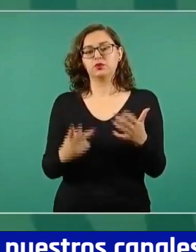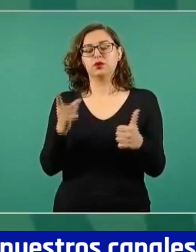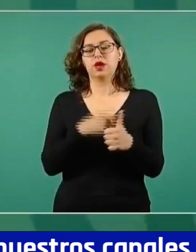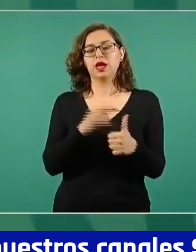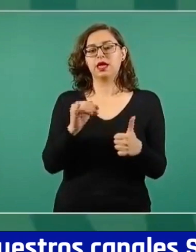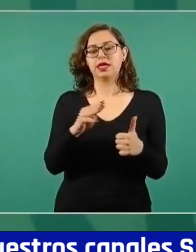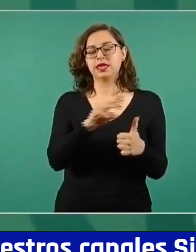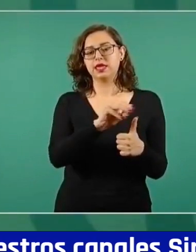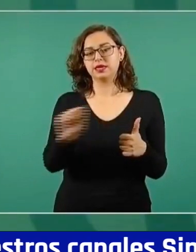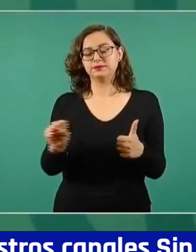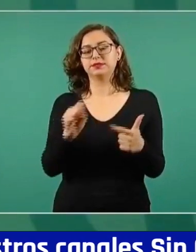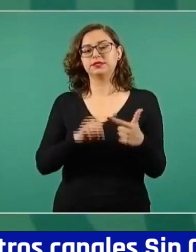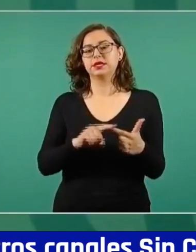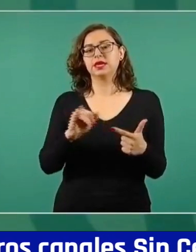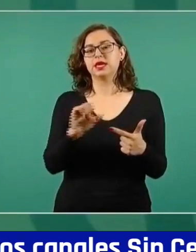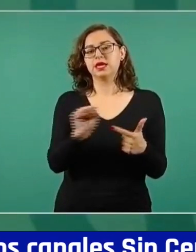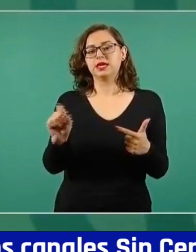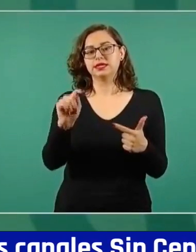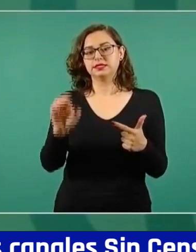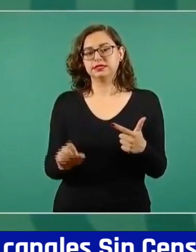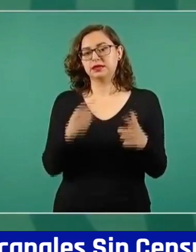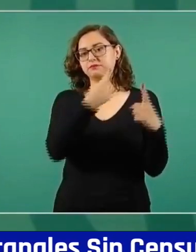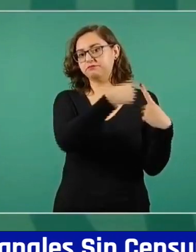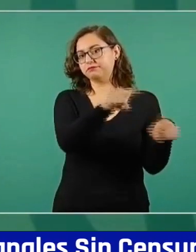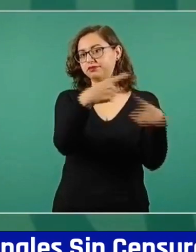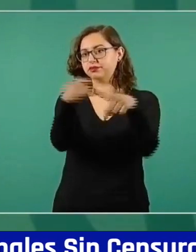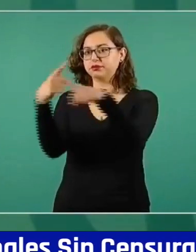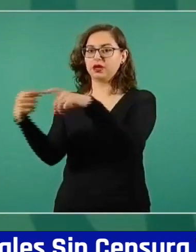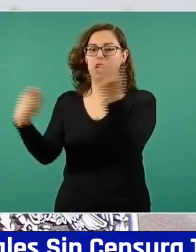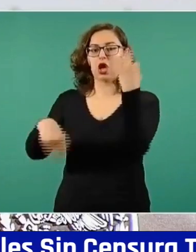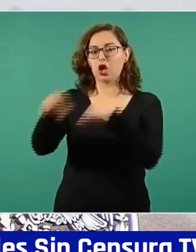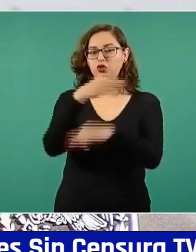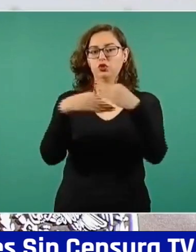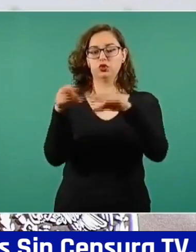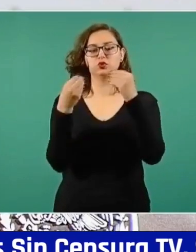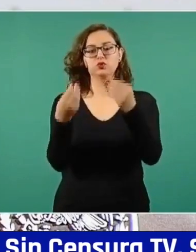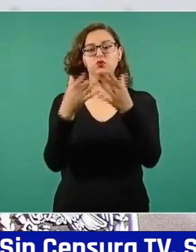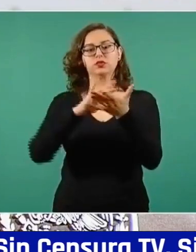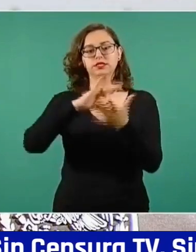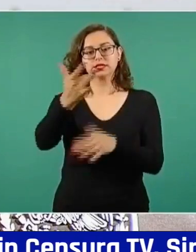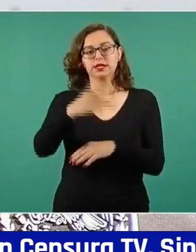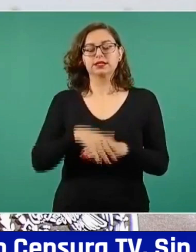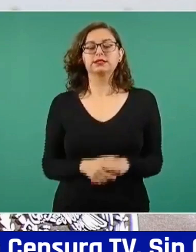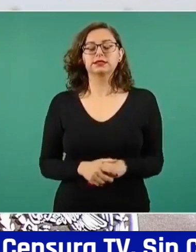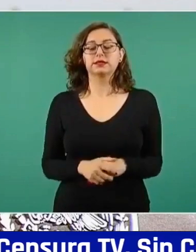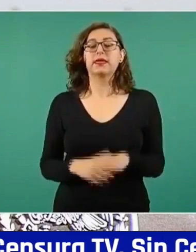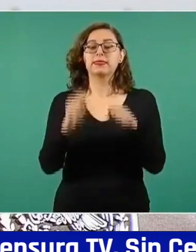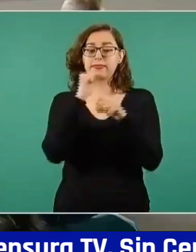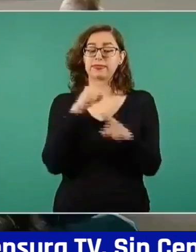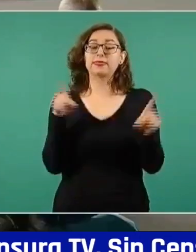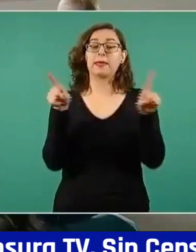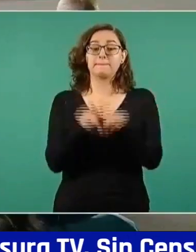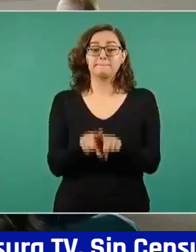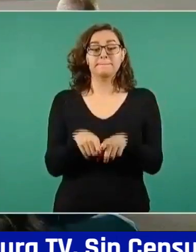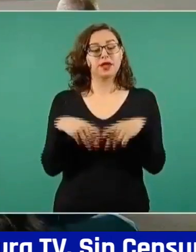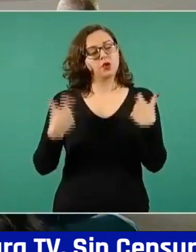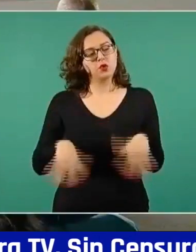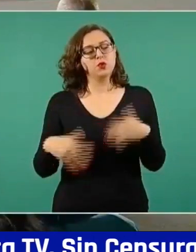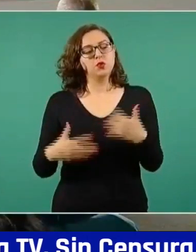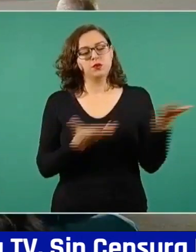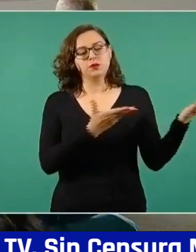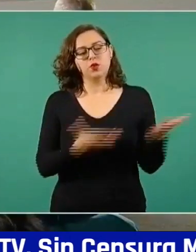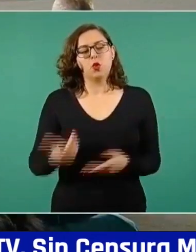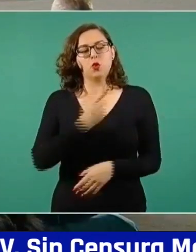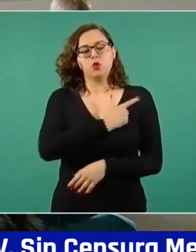ISSSTE, entre otras. Mención especial, y nos da mucho gusto que nos acompañen, es el trabajo que tenemos con la jefa de